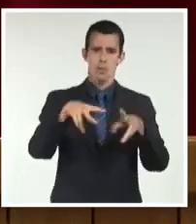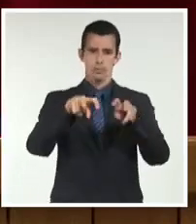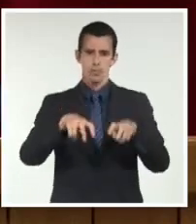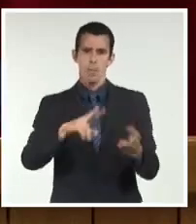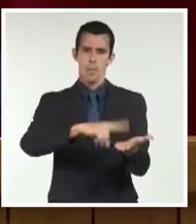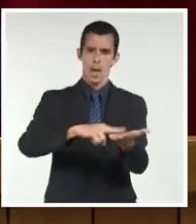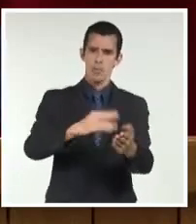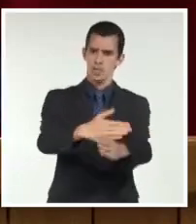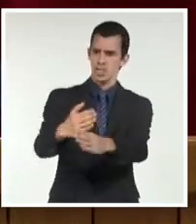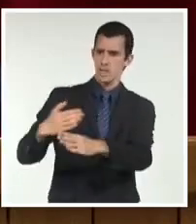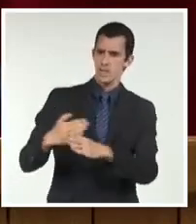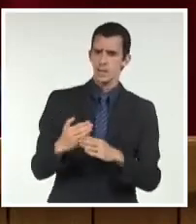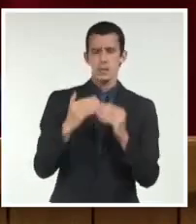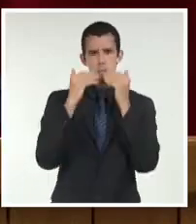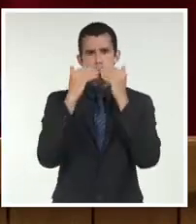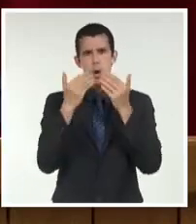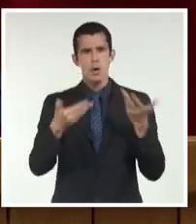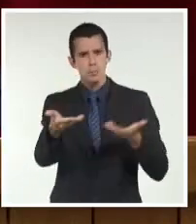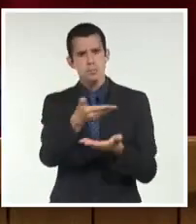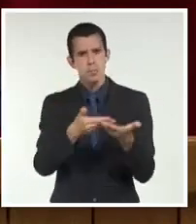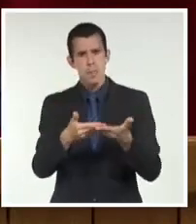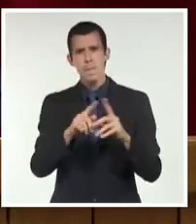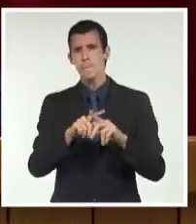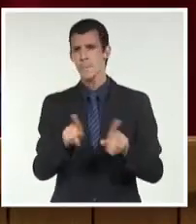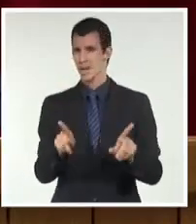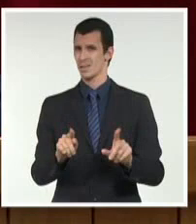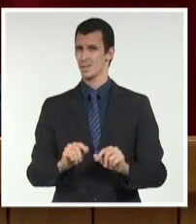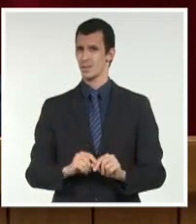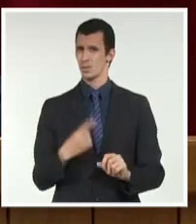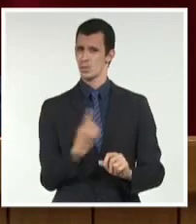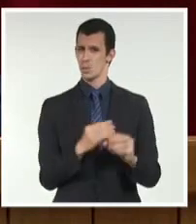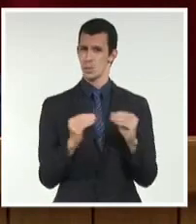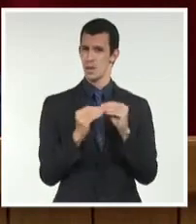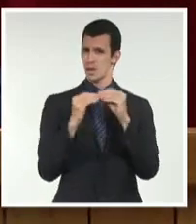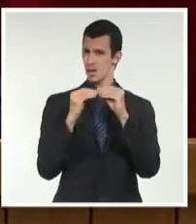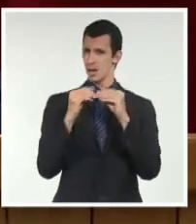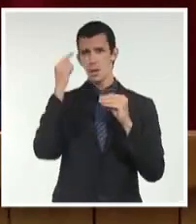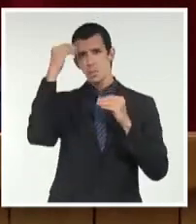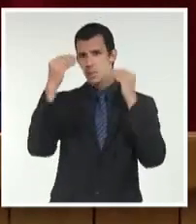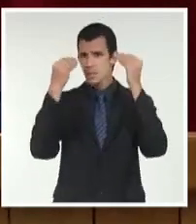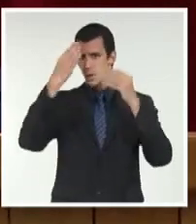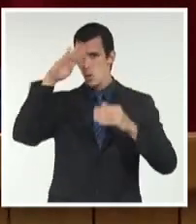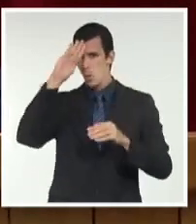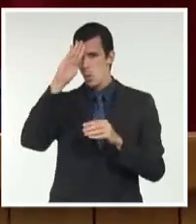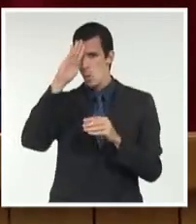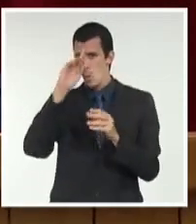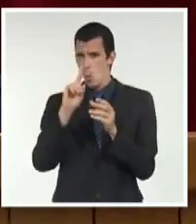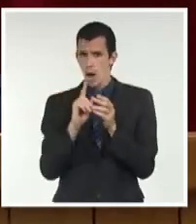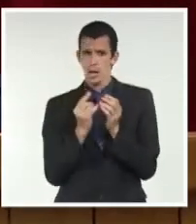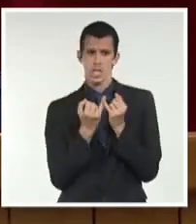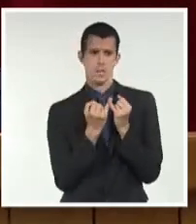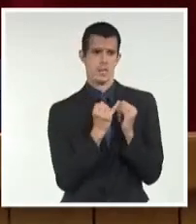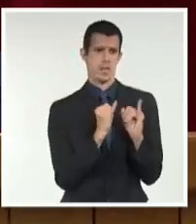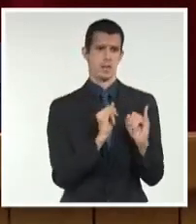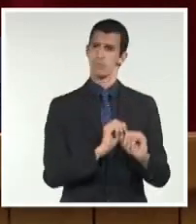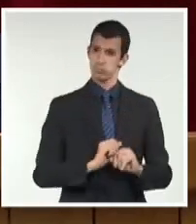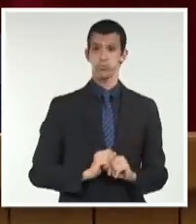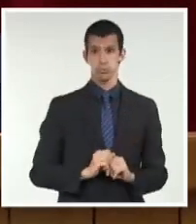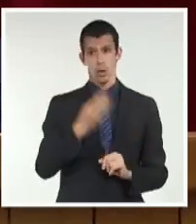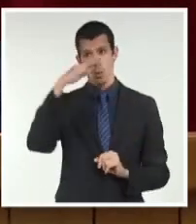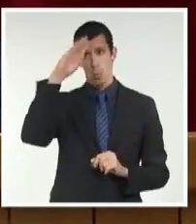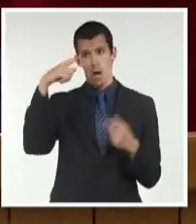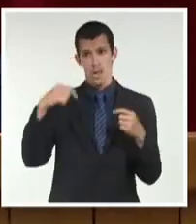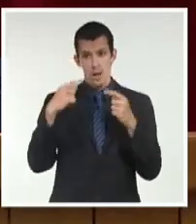que ajustarlas a las reales condiciones en las que tiene que desenvolverse nuestra voluntad de avanzar. Compañeras